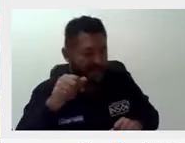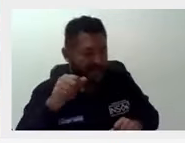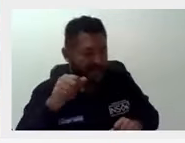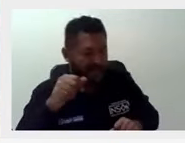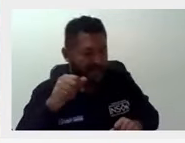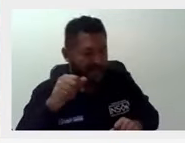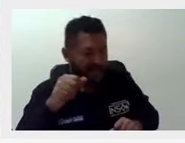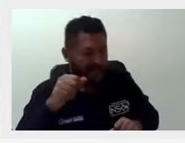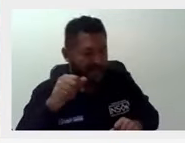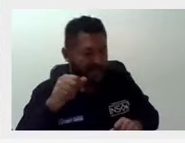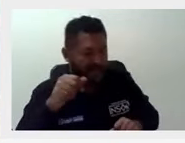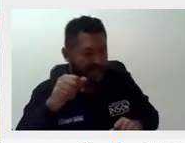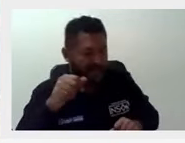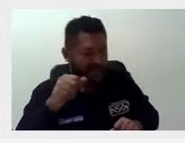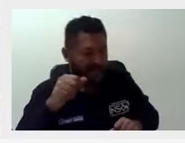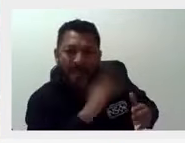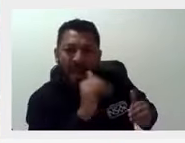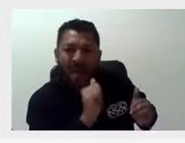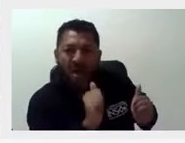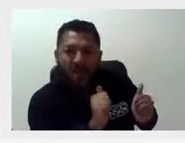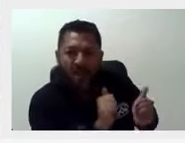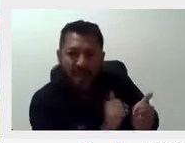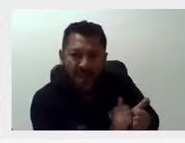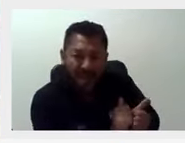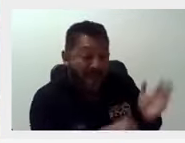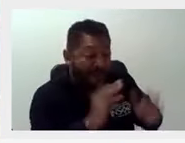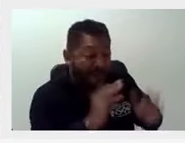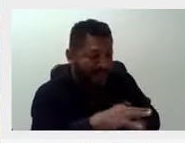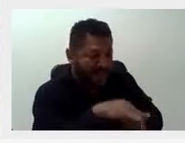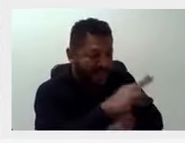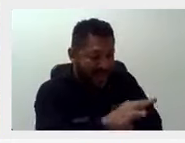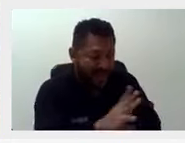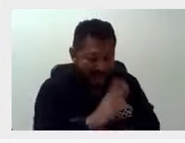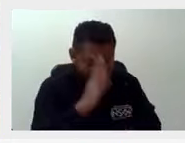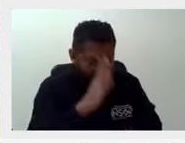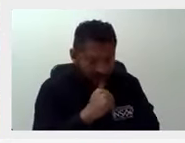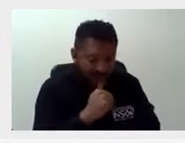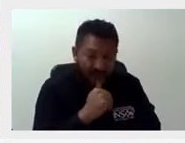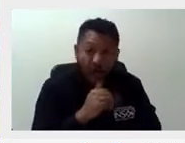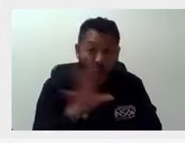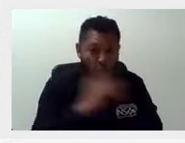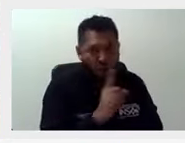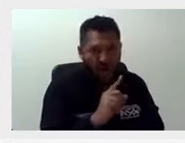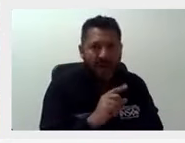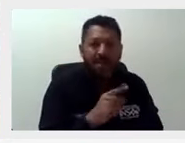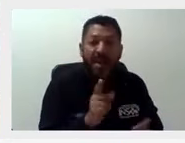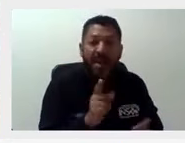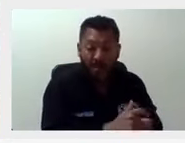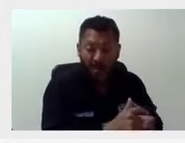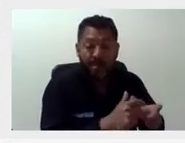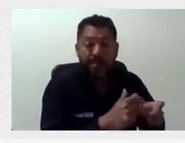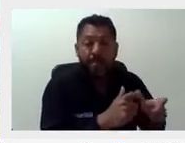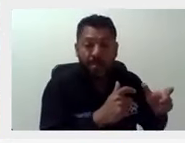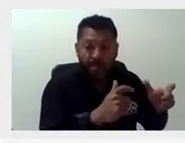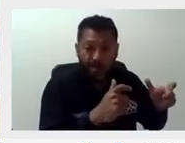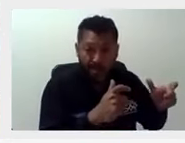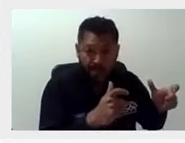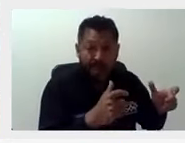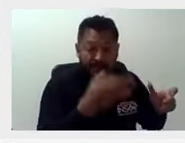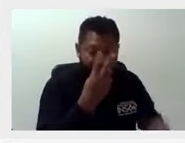no son todos. Sabemos que la gran mayoría de familias están muy comprometidas, pero hay familias que no están tan